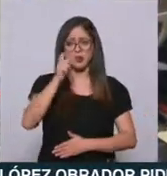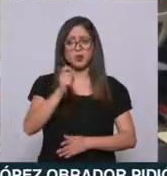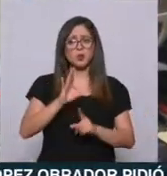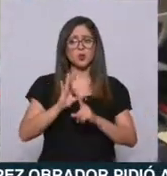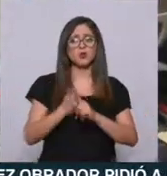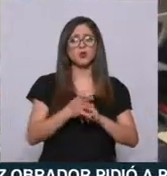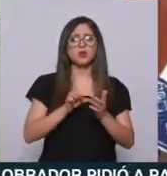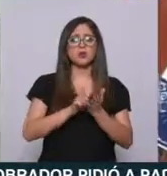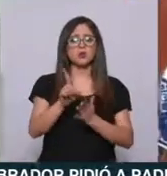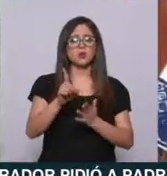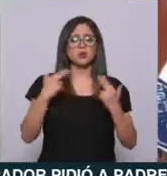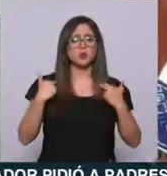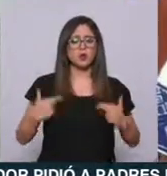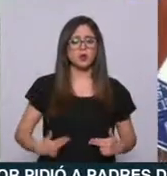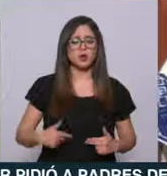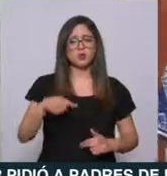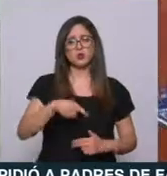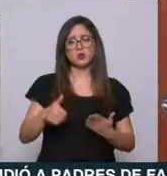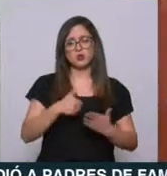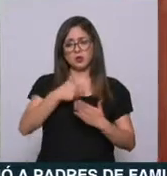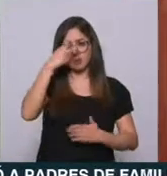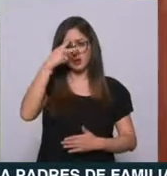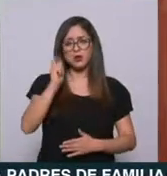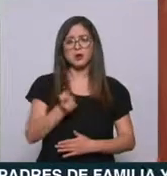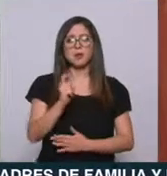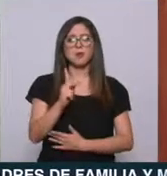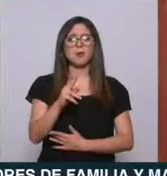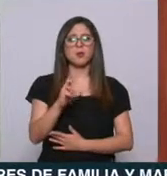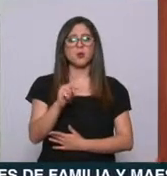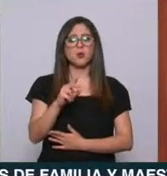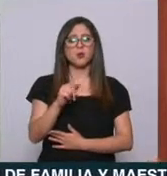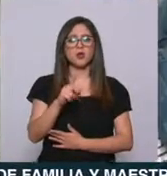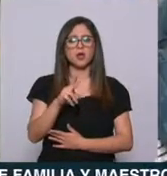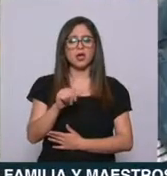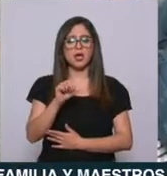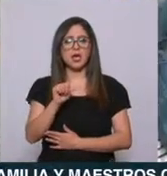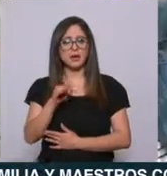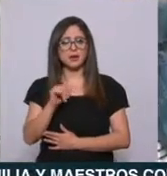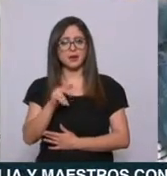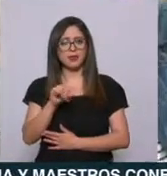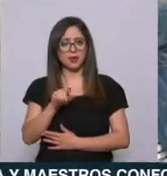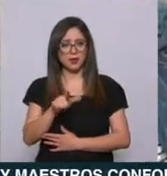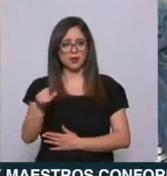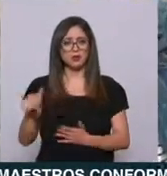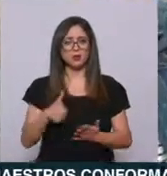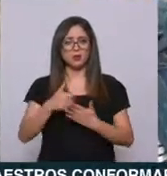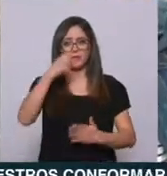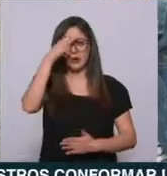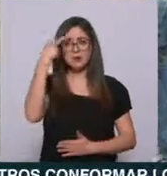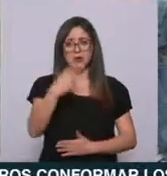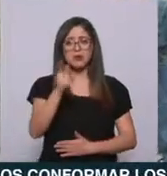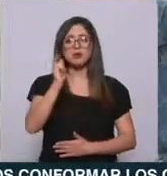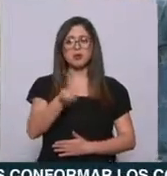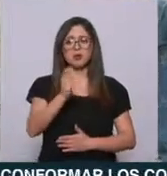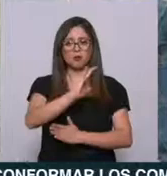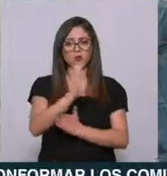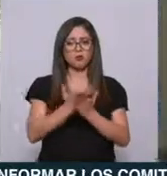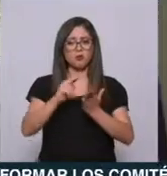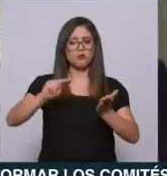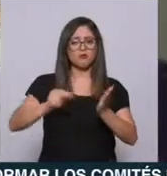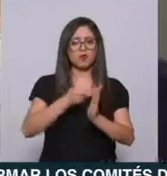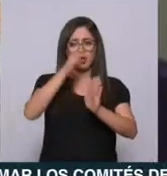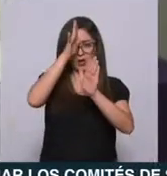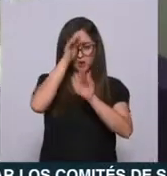Humanos del Distrito Federal y la Procuraduría Ambiental y de Ordenamiento Territorial de la Ciudad de México firmaron un convenio de